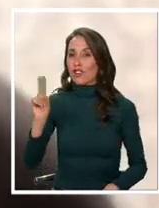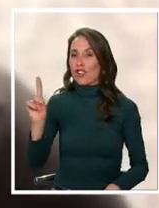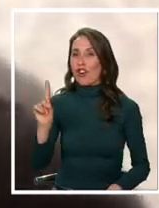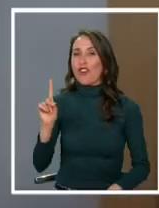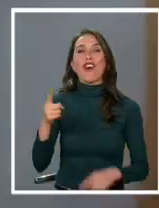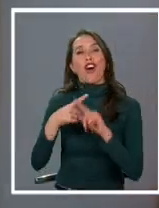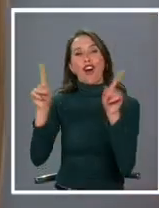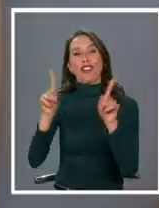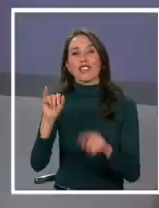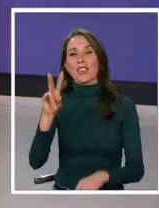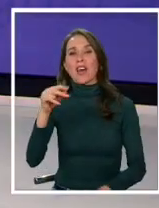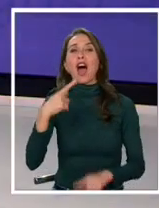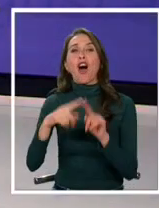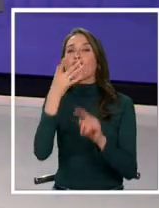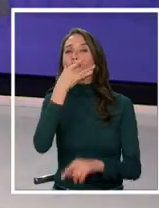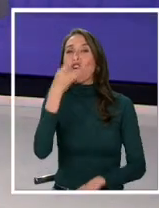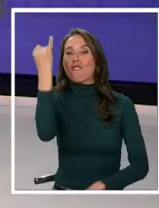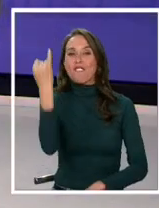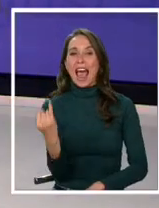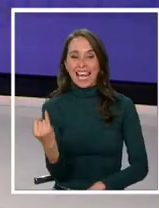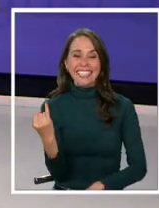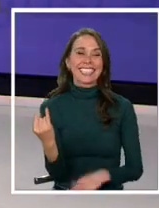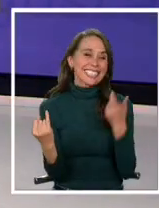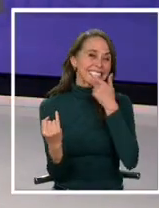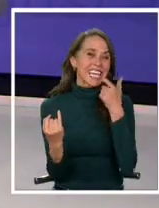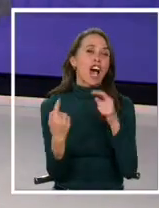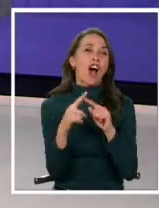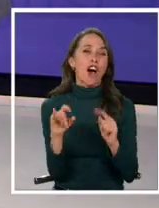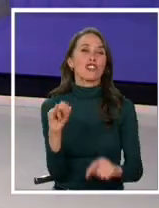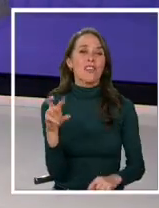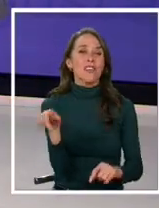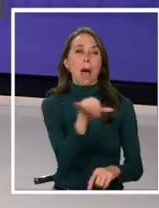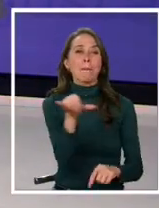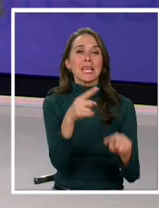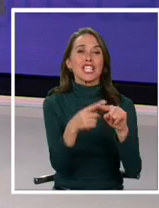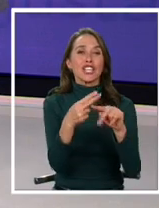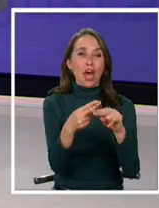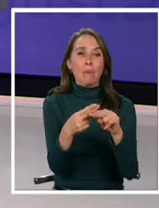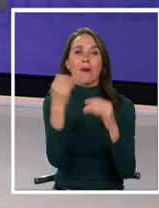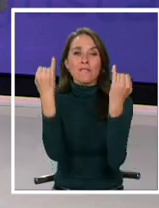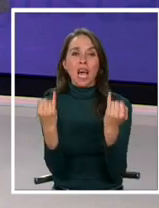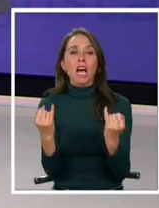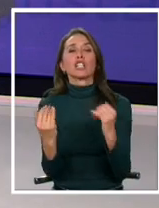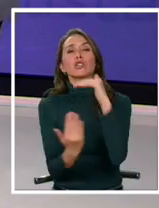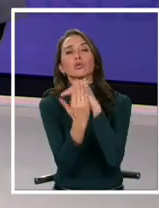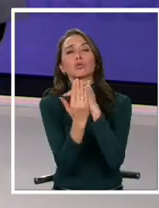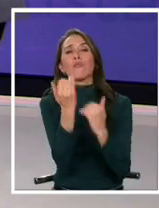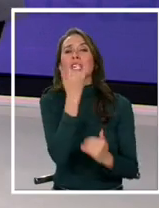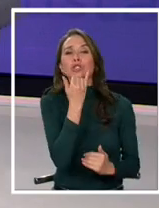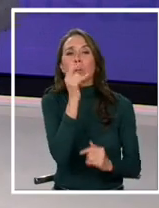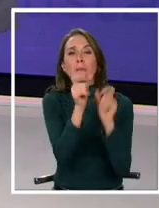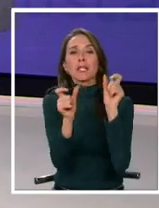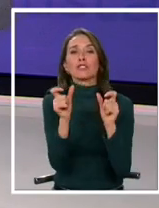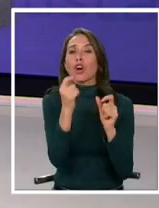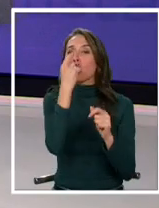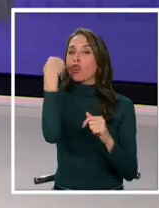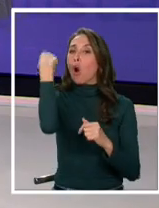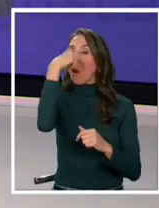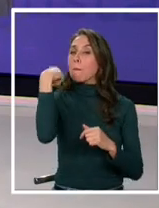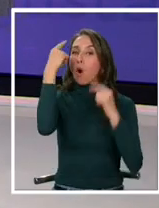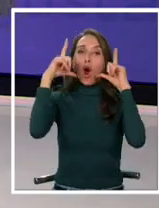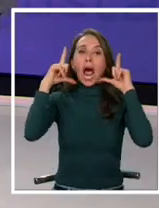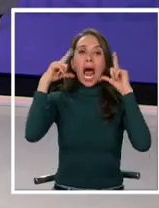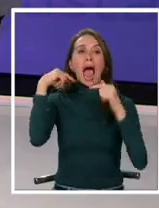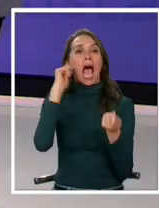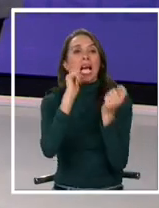otro otro iá otro Flaco también es otro Iván y otro flaco digamos encuentra en YouTube a él le gusta subir cosas de cambios de perfil de look